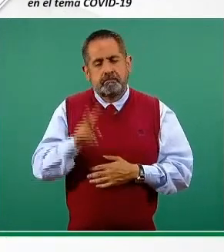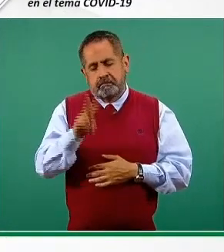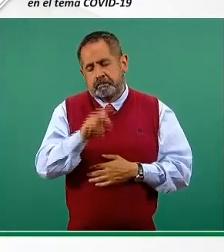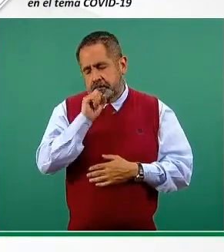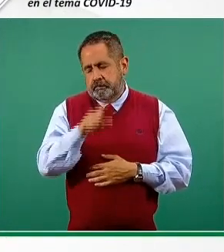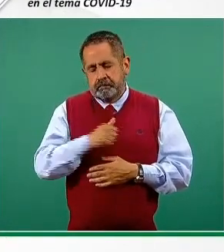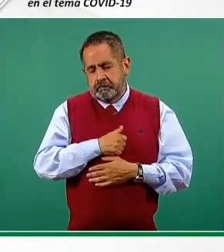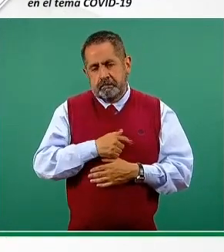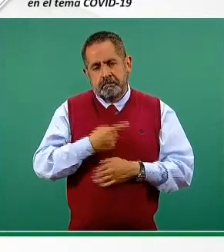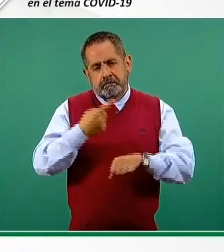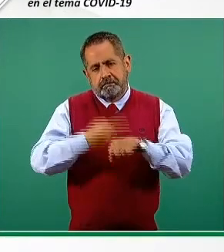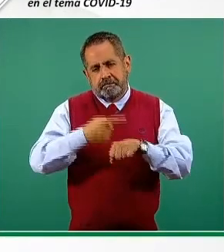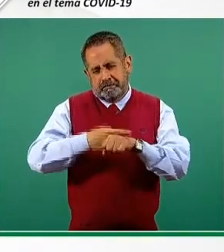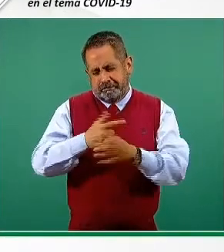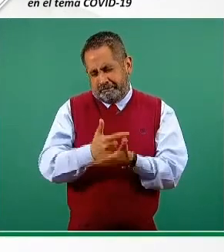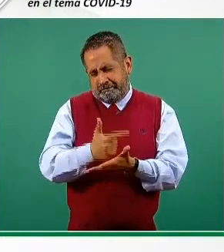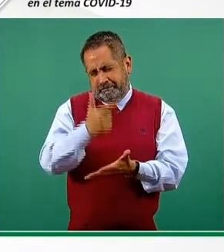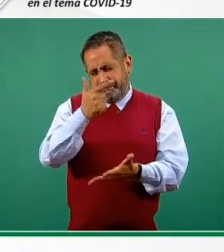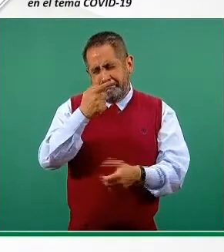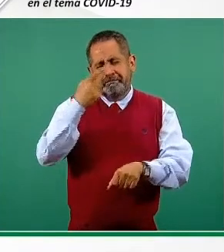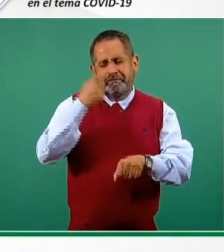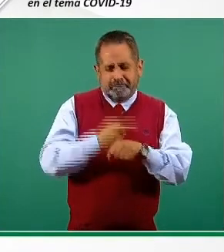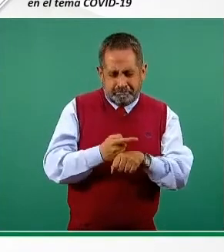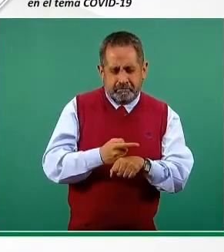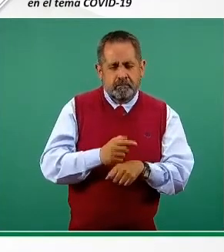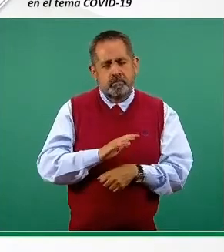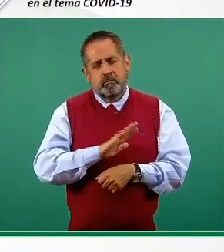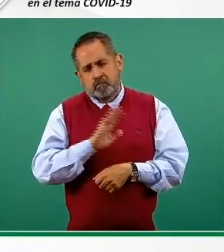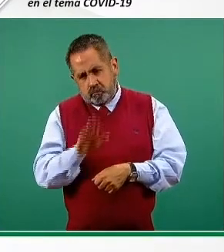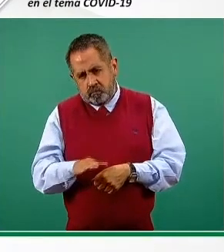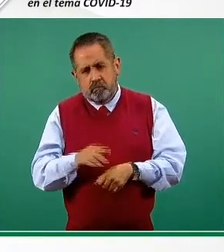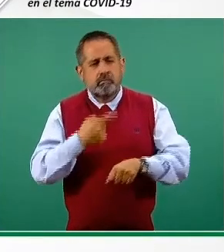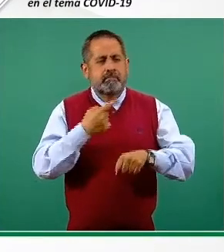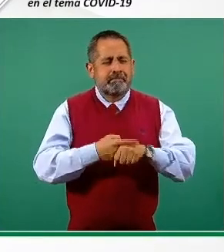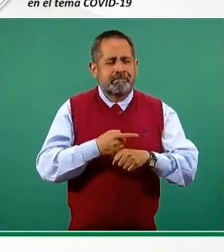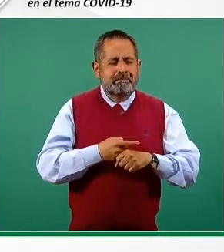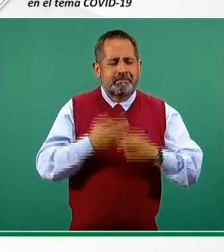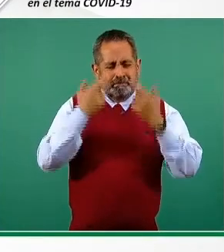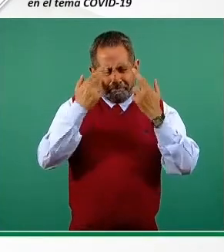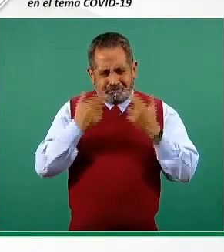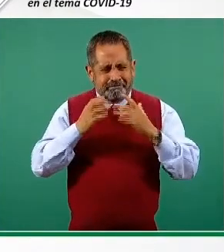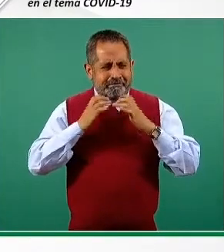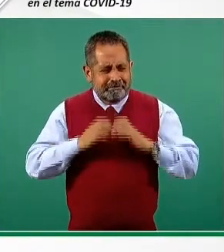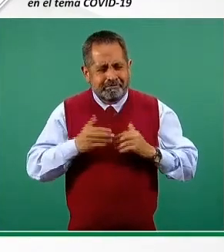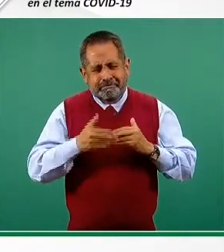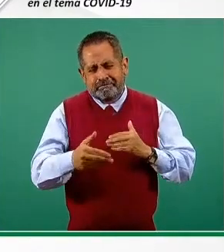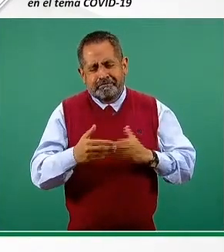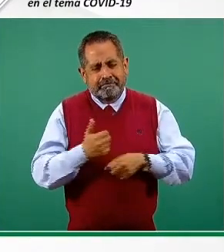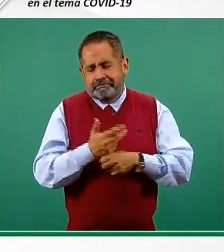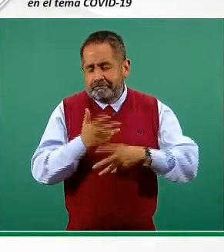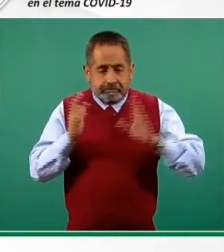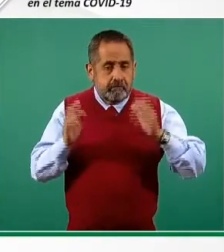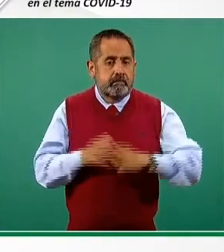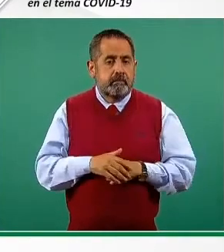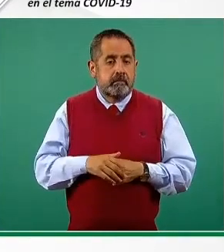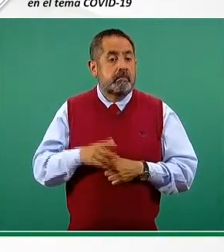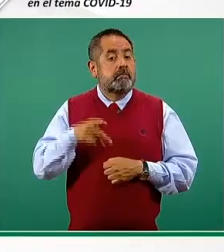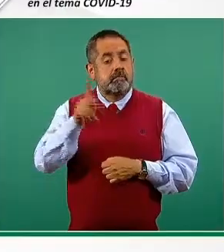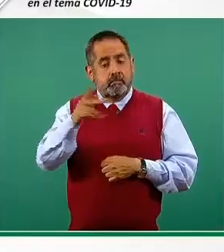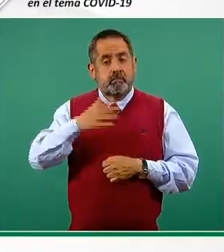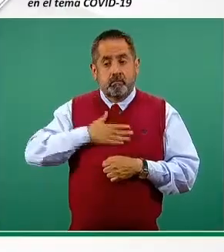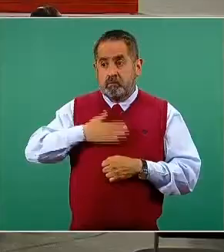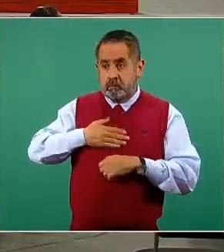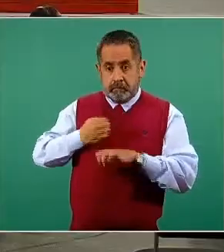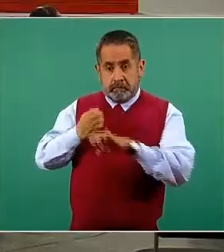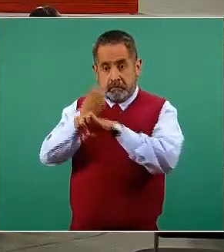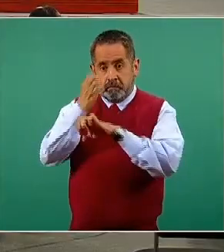ocurrido en cuanto a enfermedad grave, secuelas, muertes, pero también tenemos que decir en cuanto a indicadores, somos de las entidades que